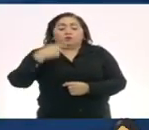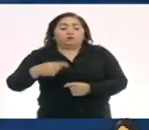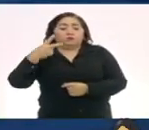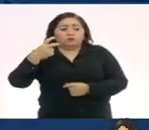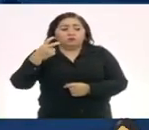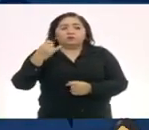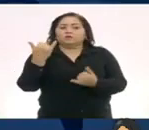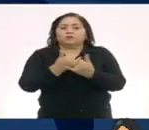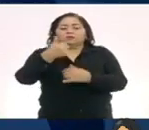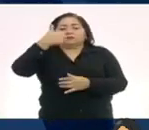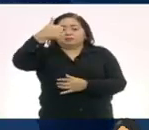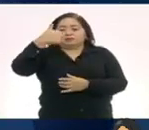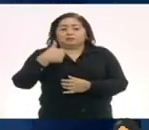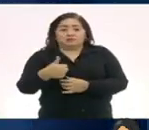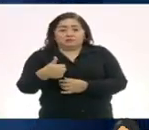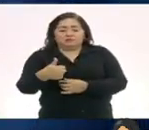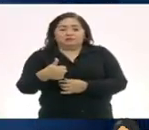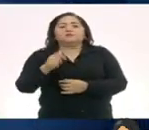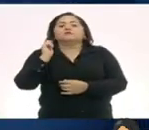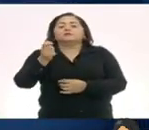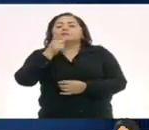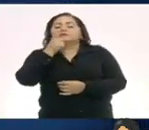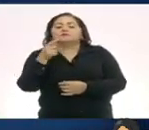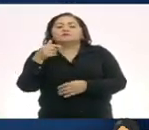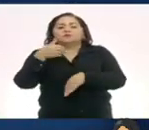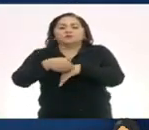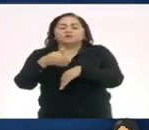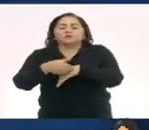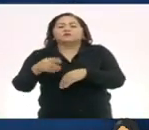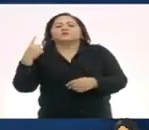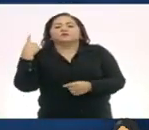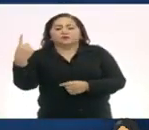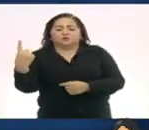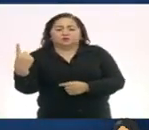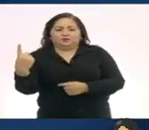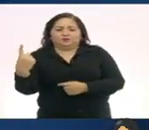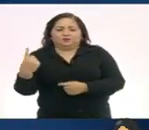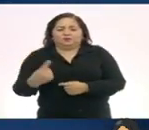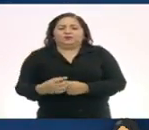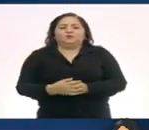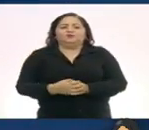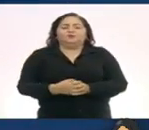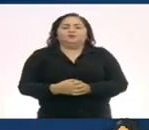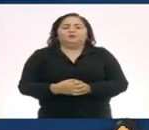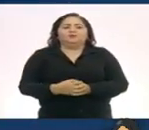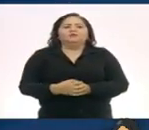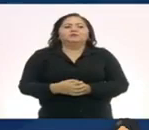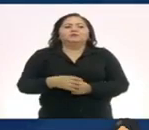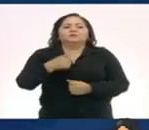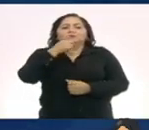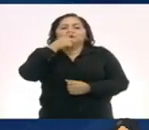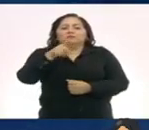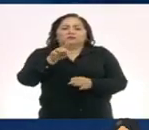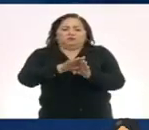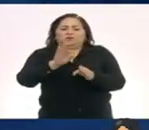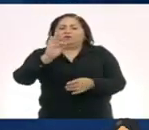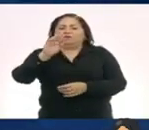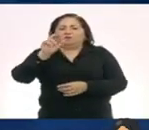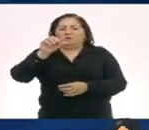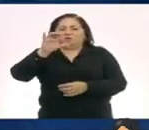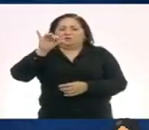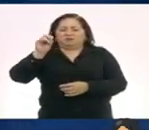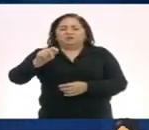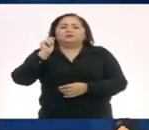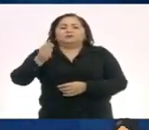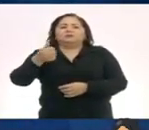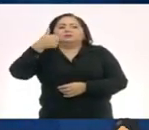segunda está dividida en 6. Estamos tomando las 6 partes, todo el entero, Pero entonces podemos, a manera de fracción, decir